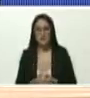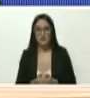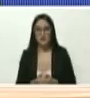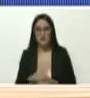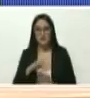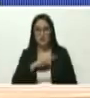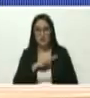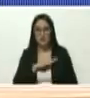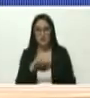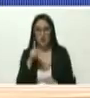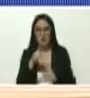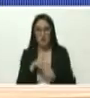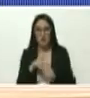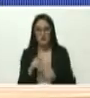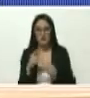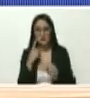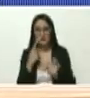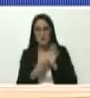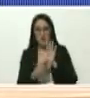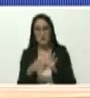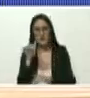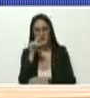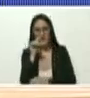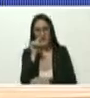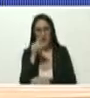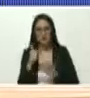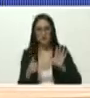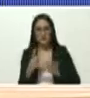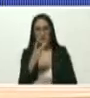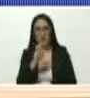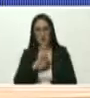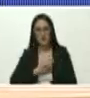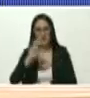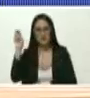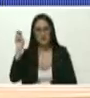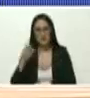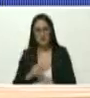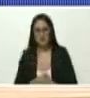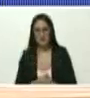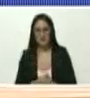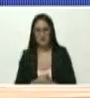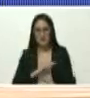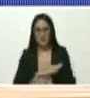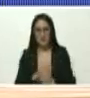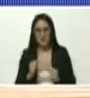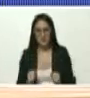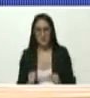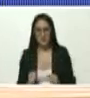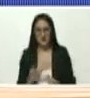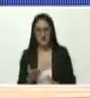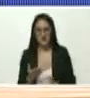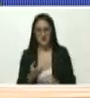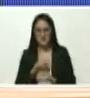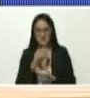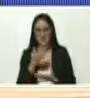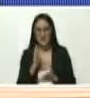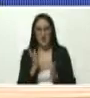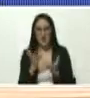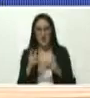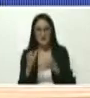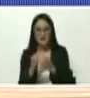OPEP. Vamos a ver un video. 62 aniversario de esta poderosa y magnífica